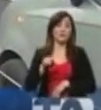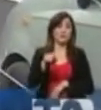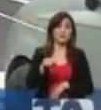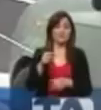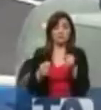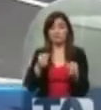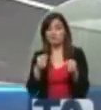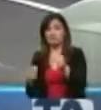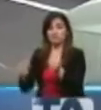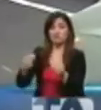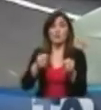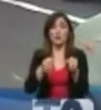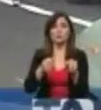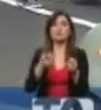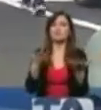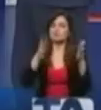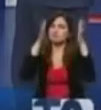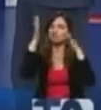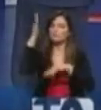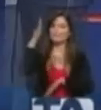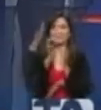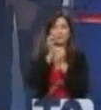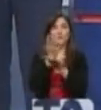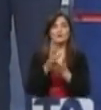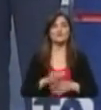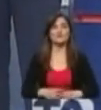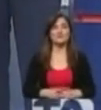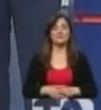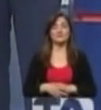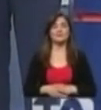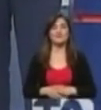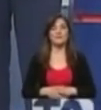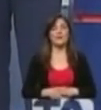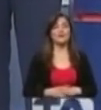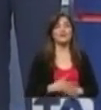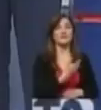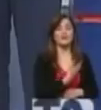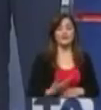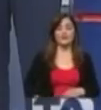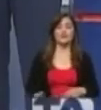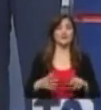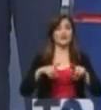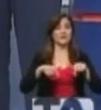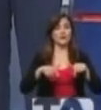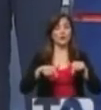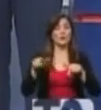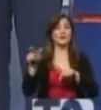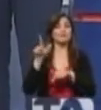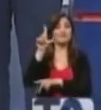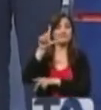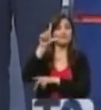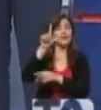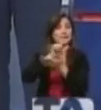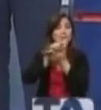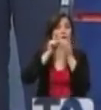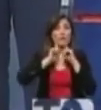por aquí, no se puede perder en pocos minutos esta salida en vivo. Y les contamos que el presidente de la República, Lenín Moreno, anunció durante su segmento